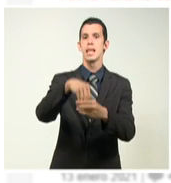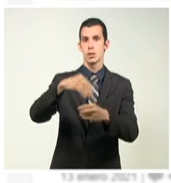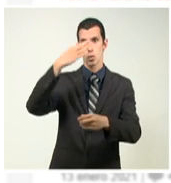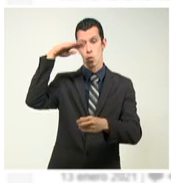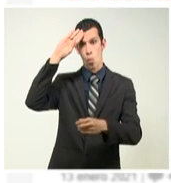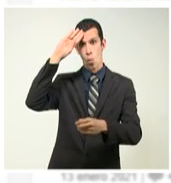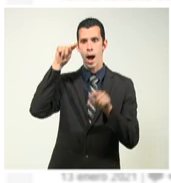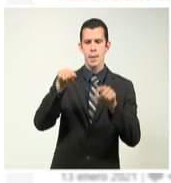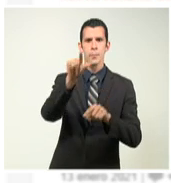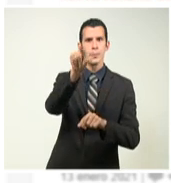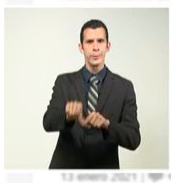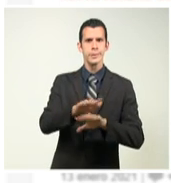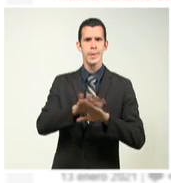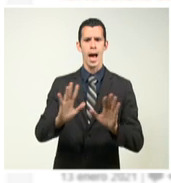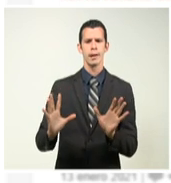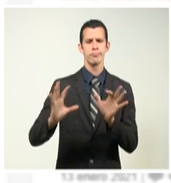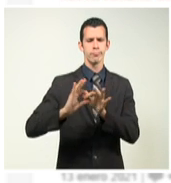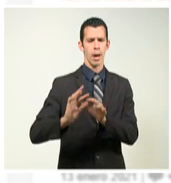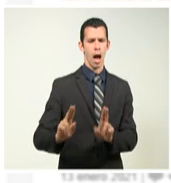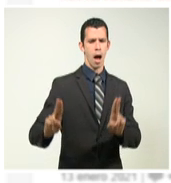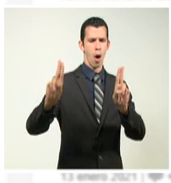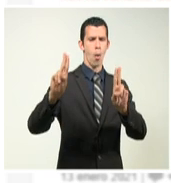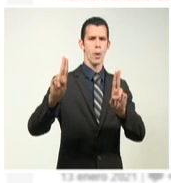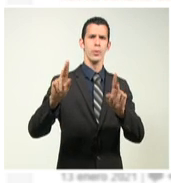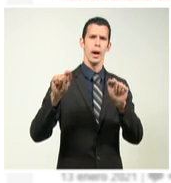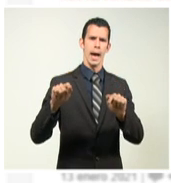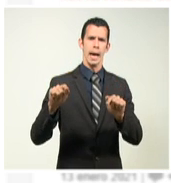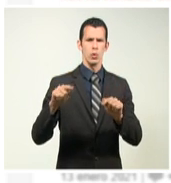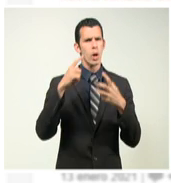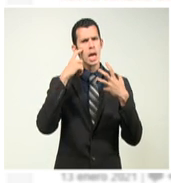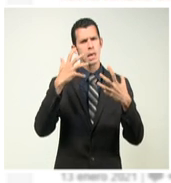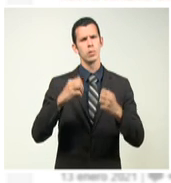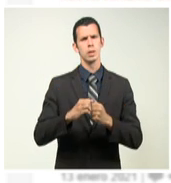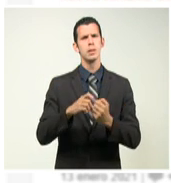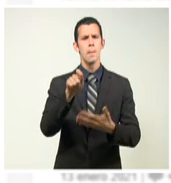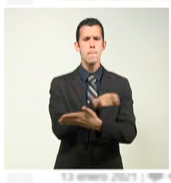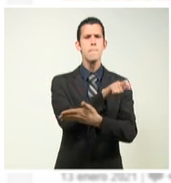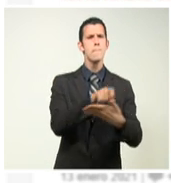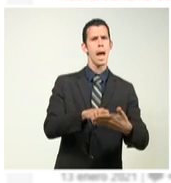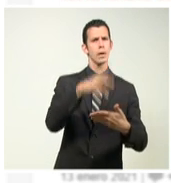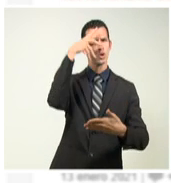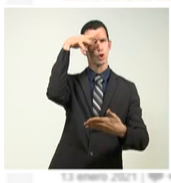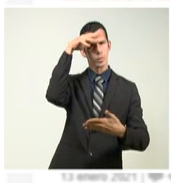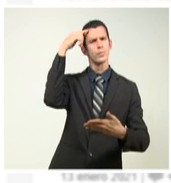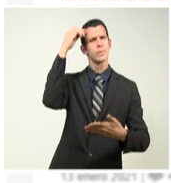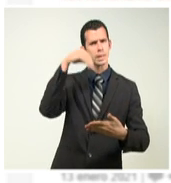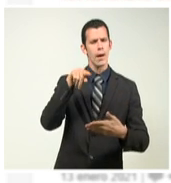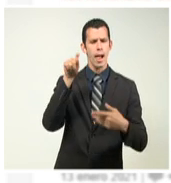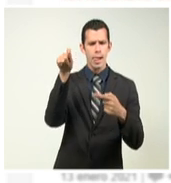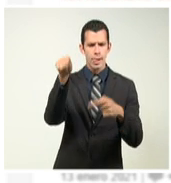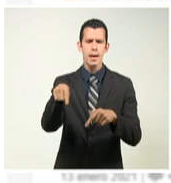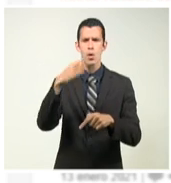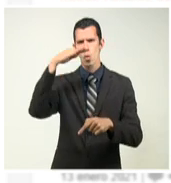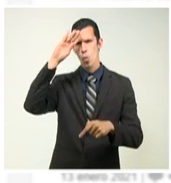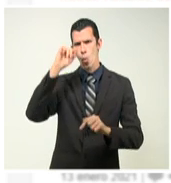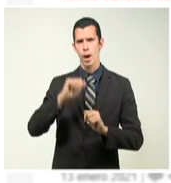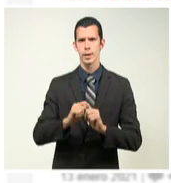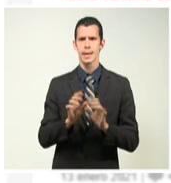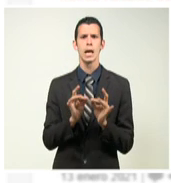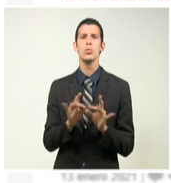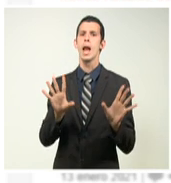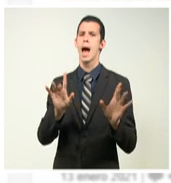toda intención repulsivos han sido parte de los planes y no un accidente dentro de esos planes.